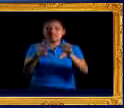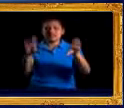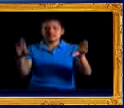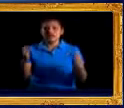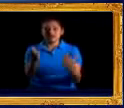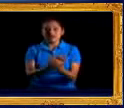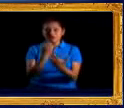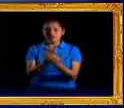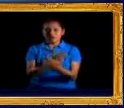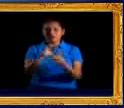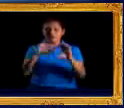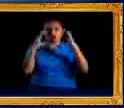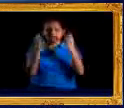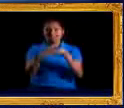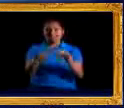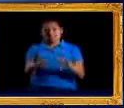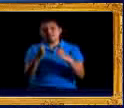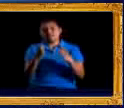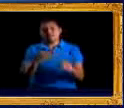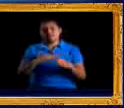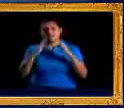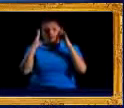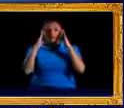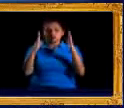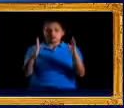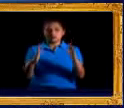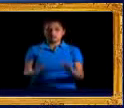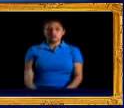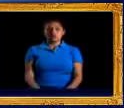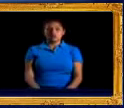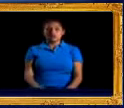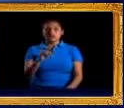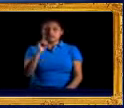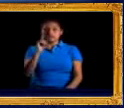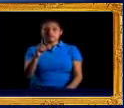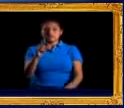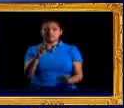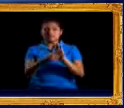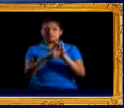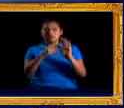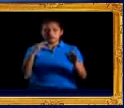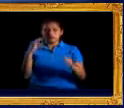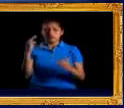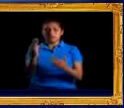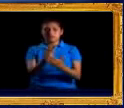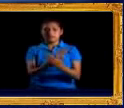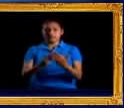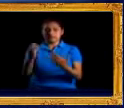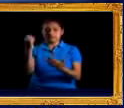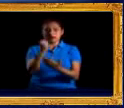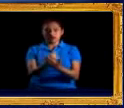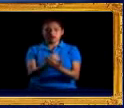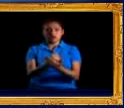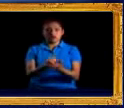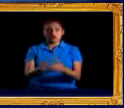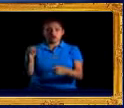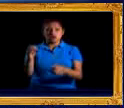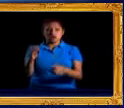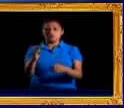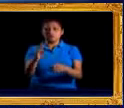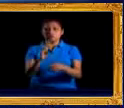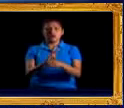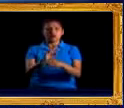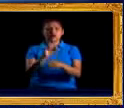económico mundial. Y entonces a mí me llamó mucho la atención este pasaje que está en el libro de Marcos, capítulo